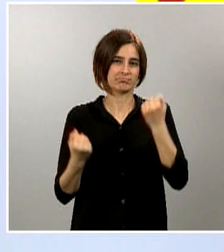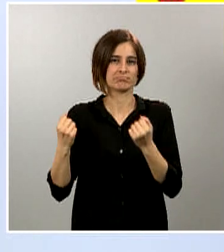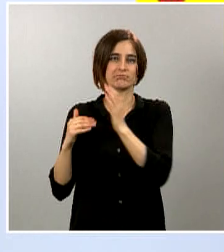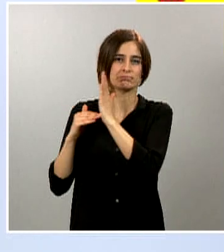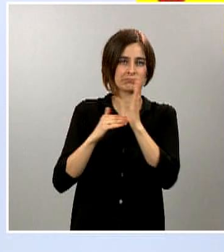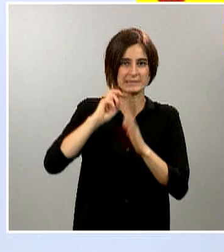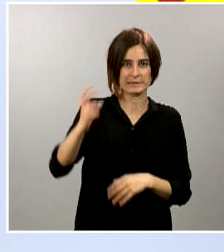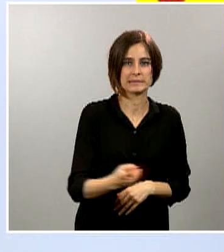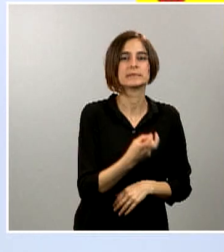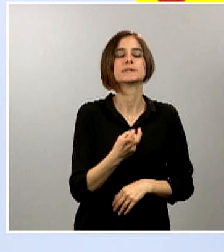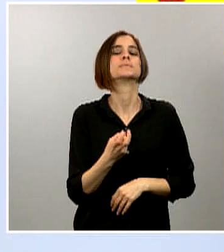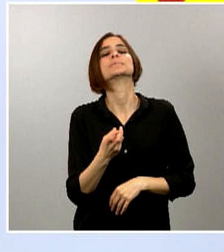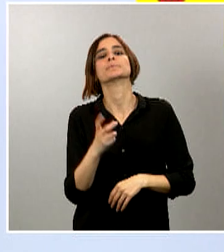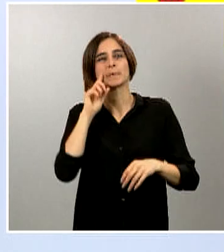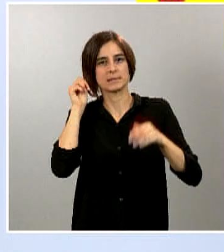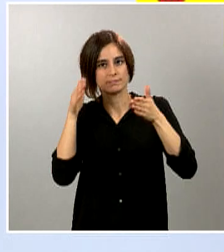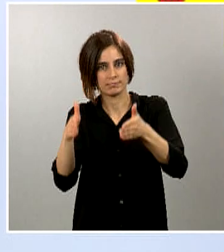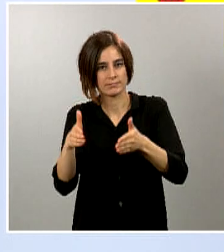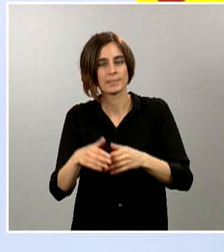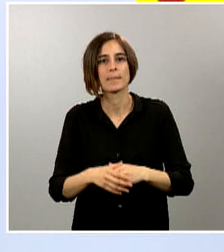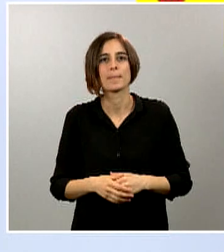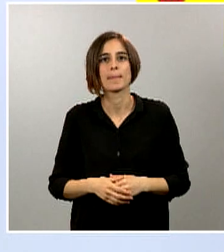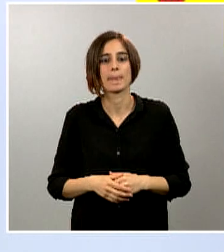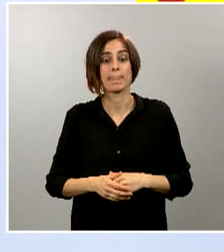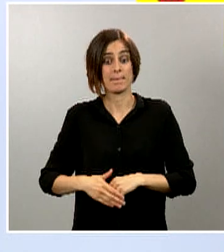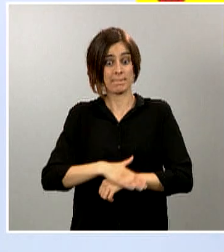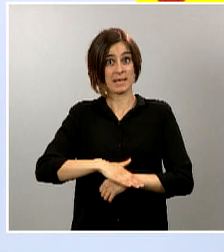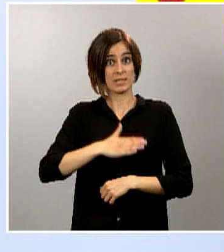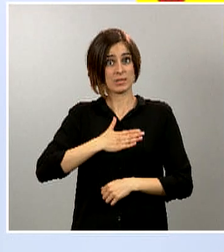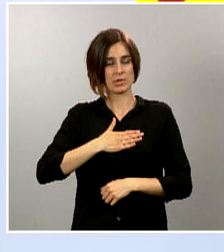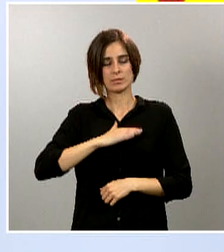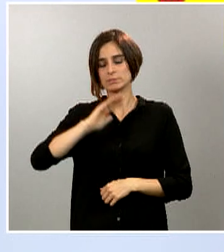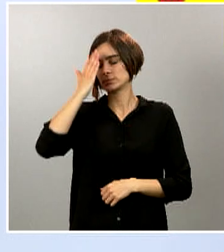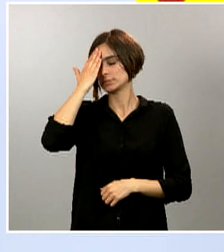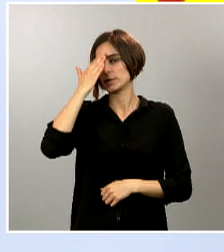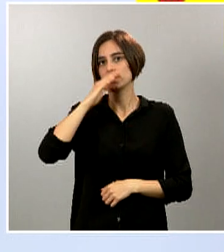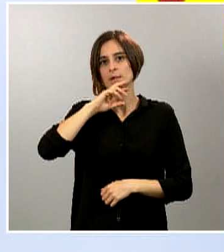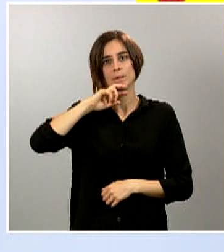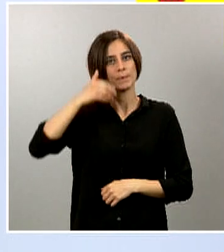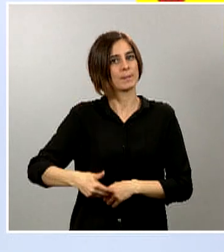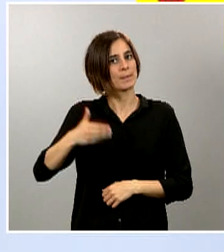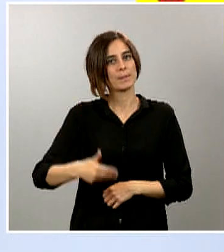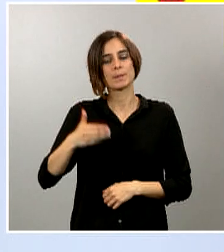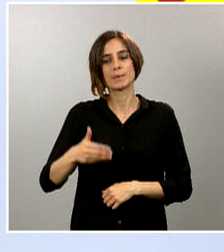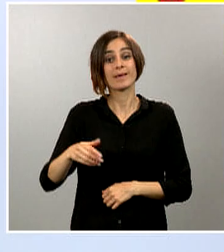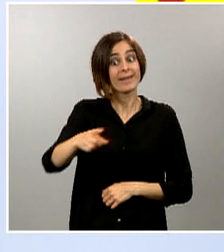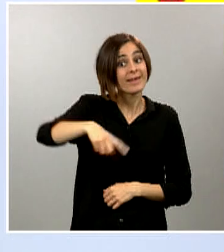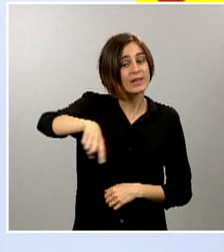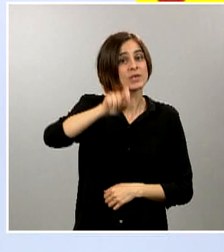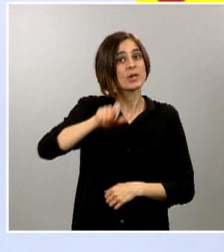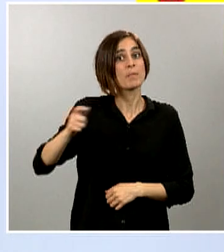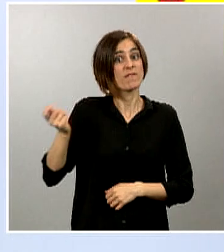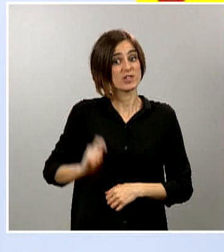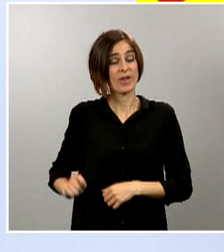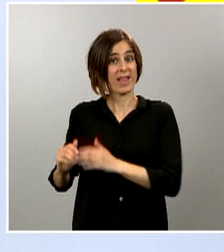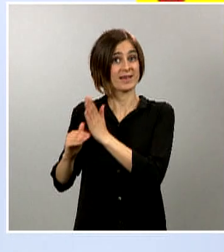Para mi ministerio es vital garantizar que puedan desempeñar su imprescindible labor en las mejores condiciones.